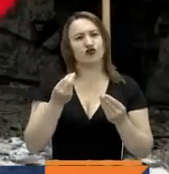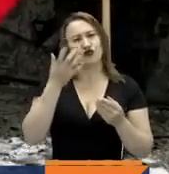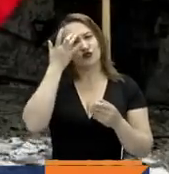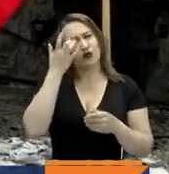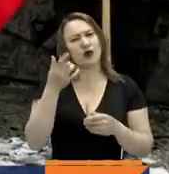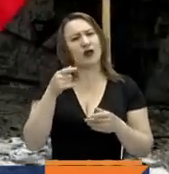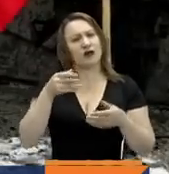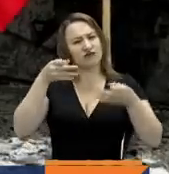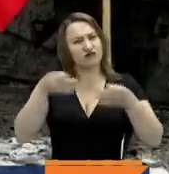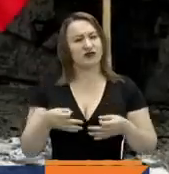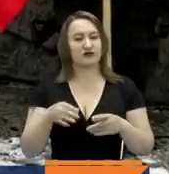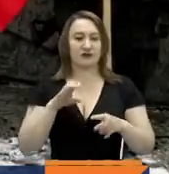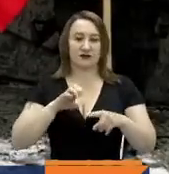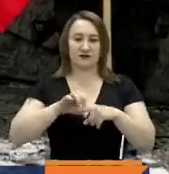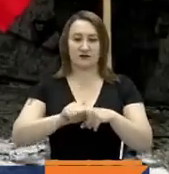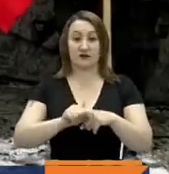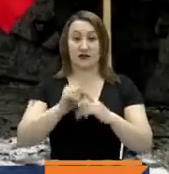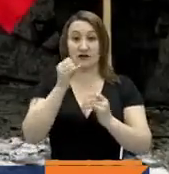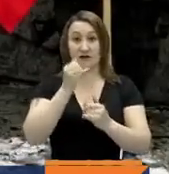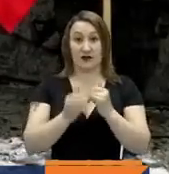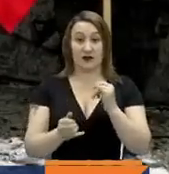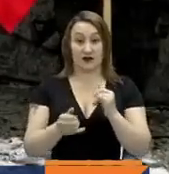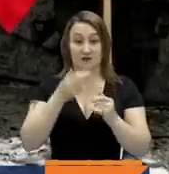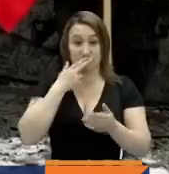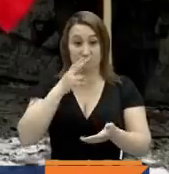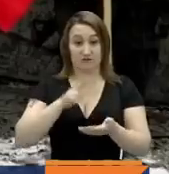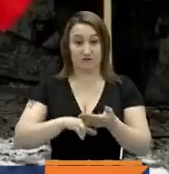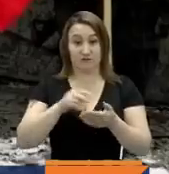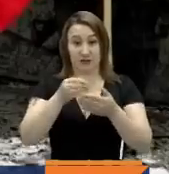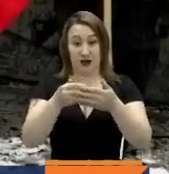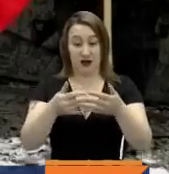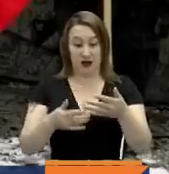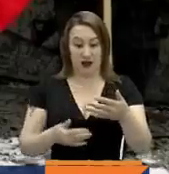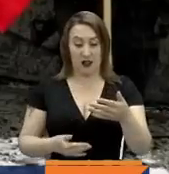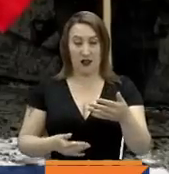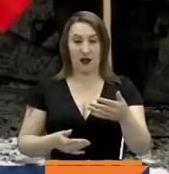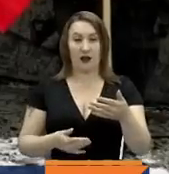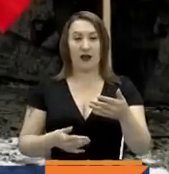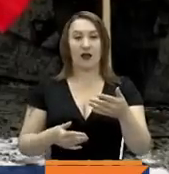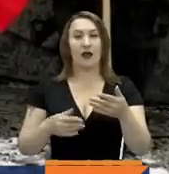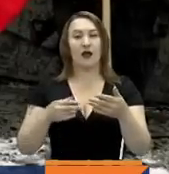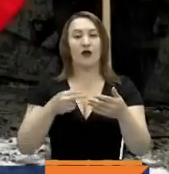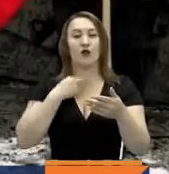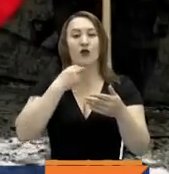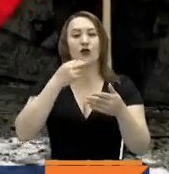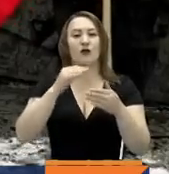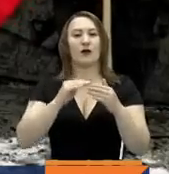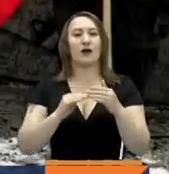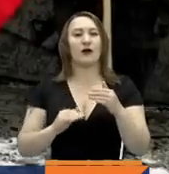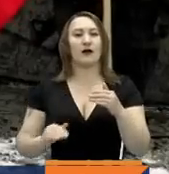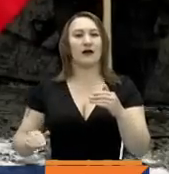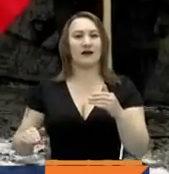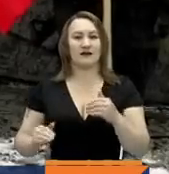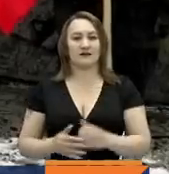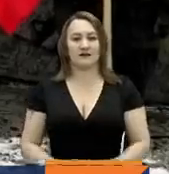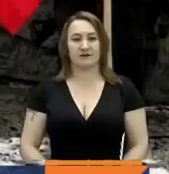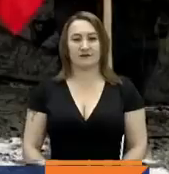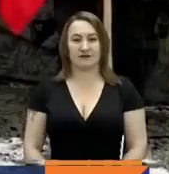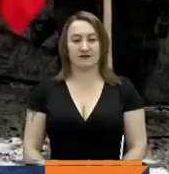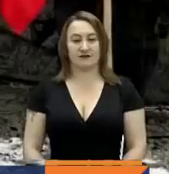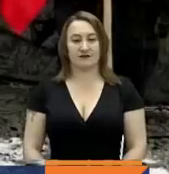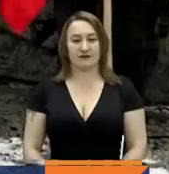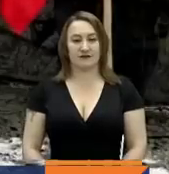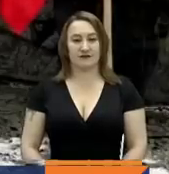justo cuando se cita la fecha al final del comunicado que está leyendo El Vocero el volumen se baja Fuerza Armada revolucionarias de